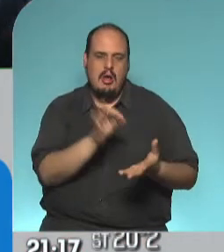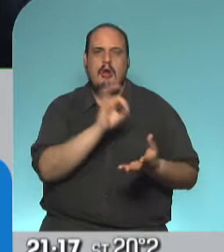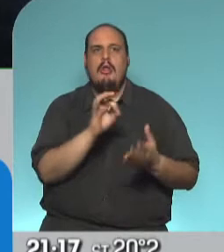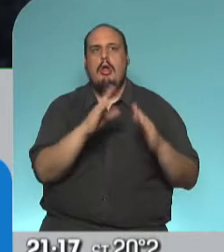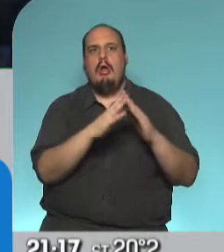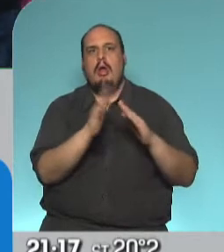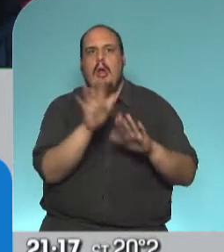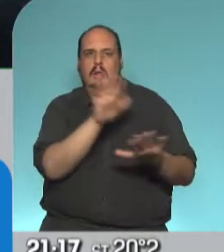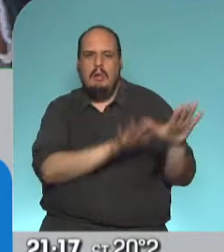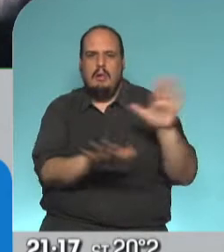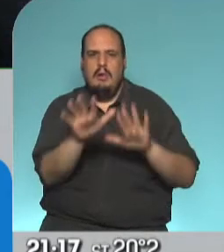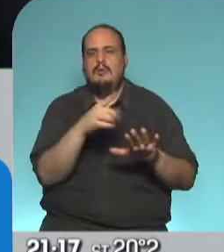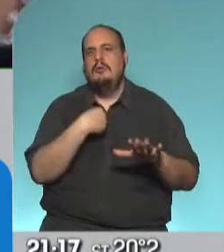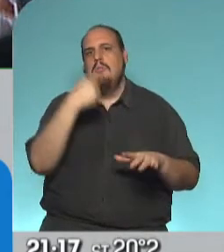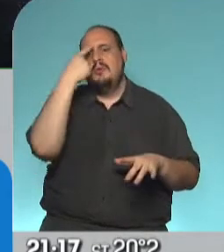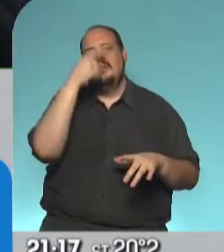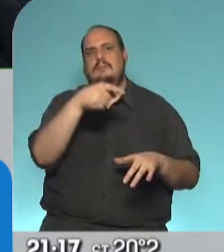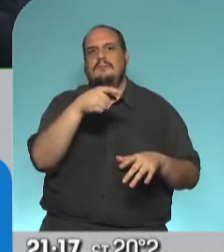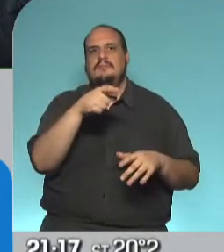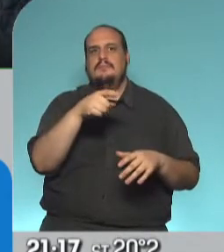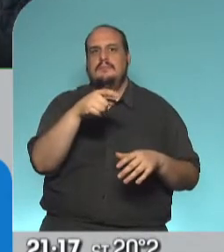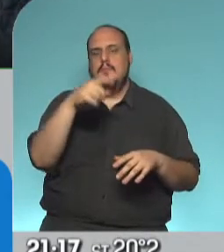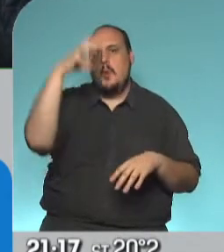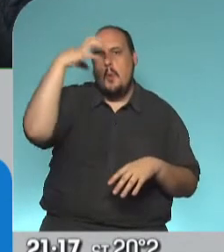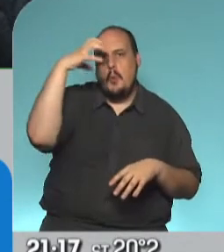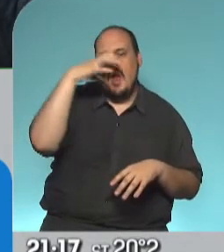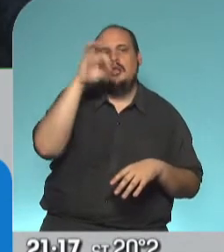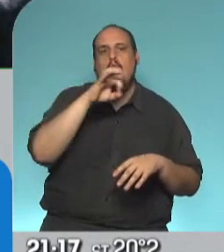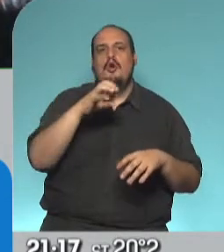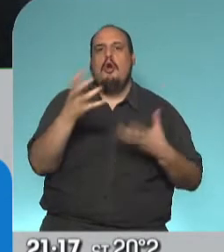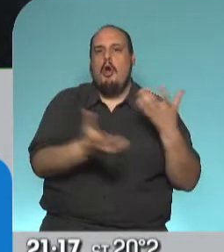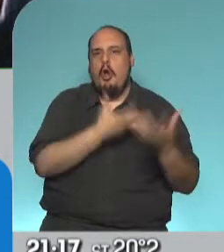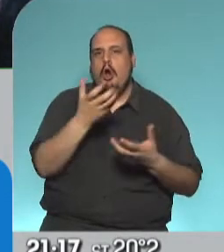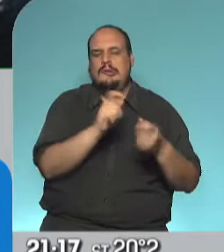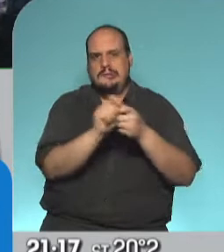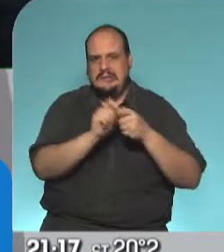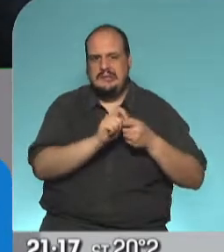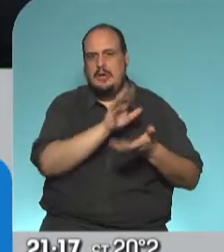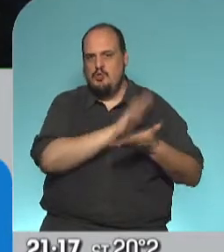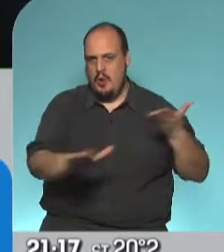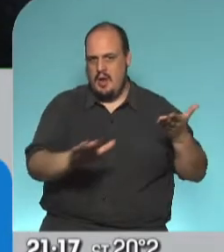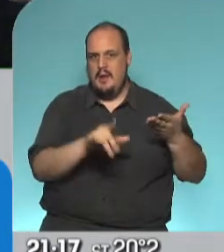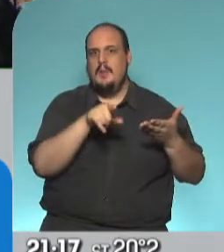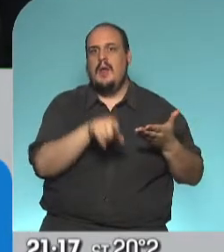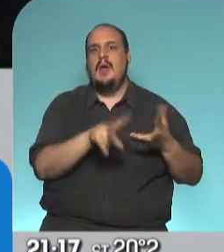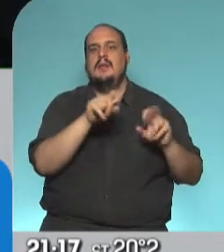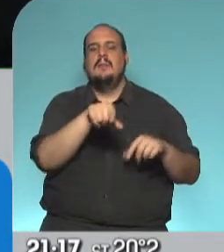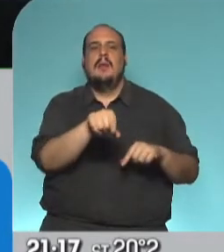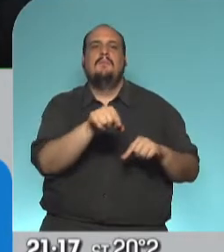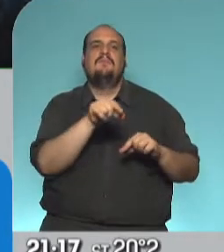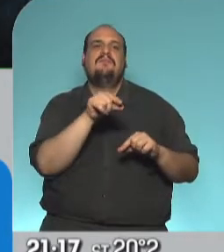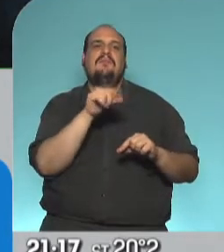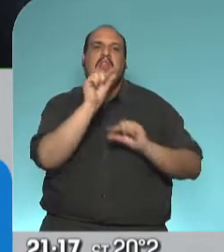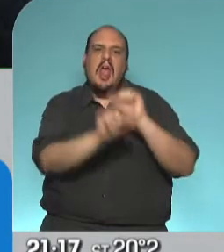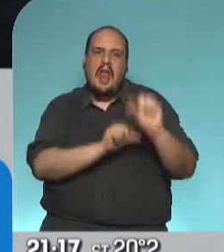la vivienda. Uno puede pensar en hacer un baño, en cambiar los muebles de la cocina, en tomar una línea que es microcréditos,